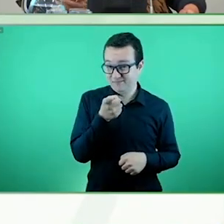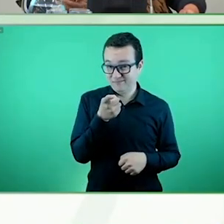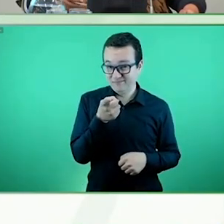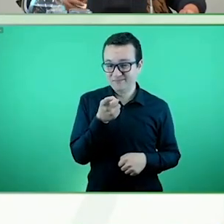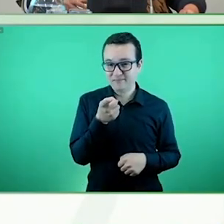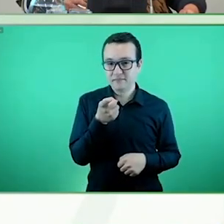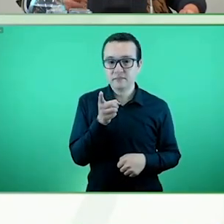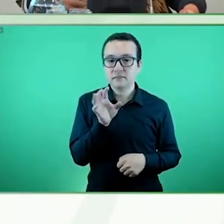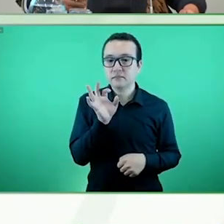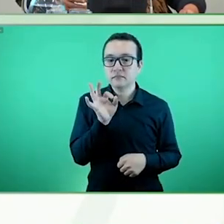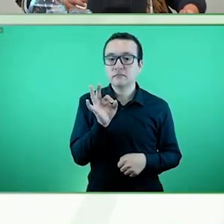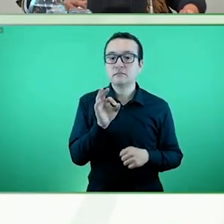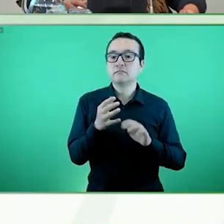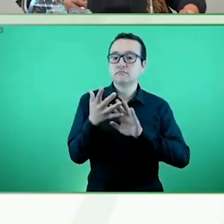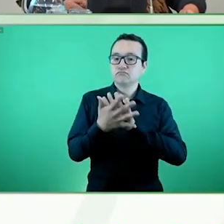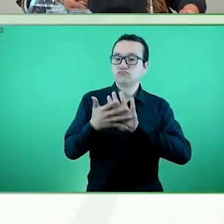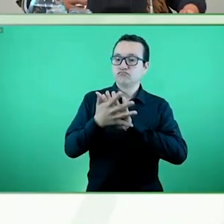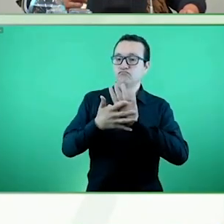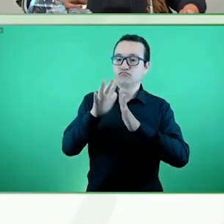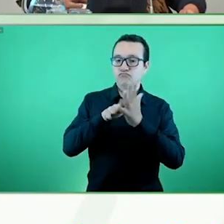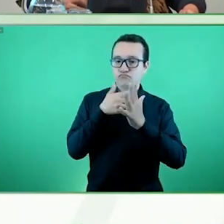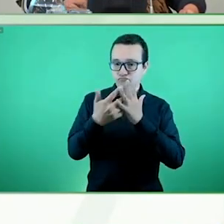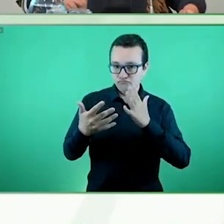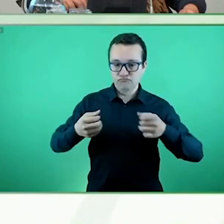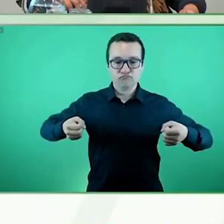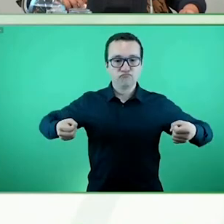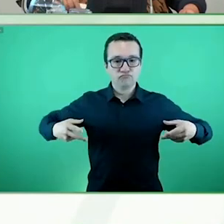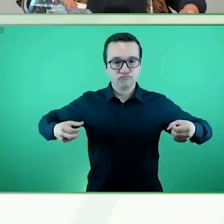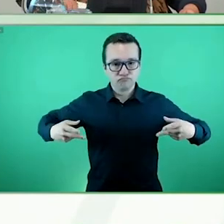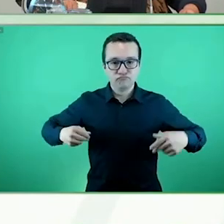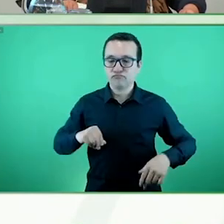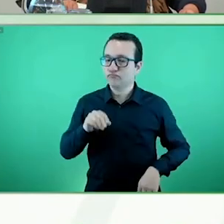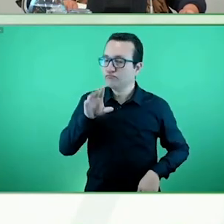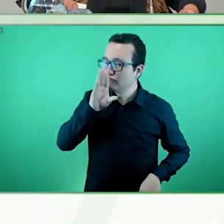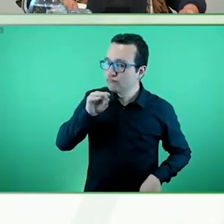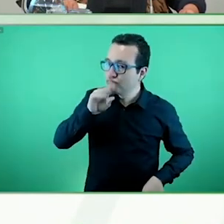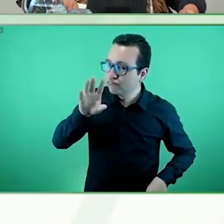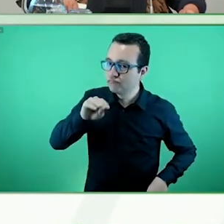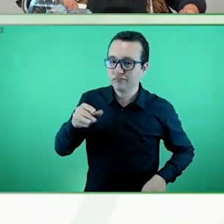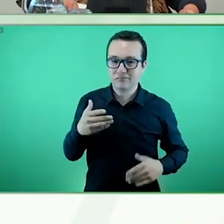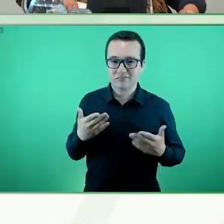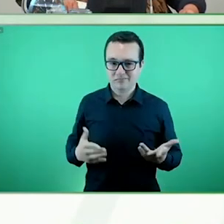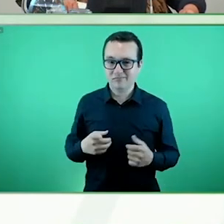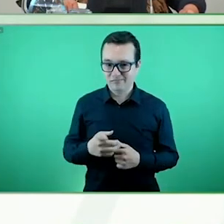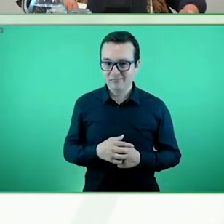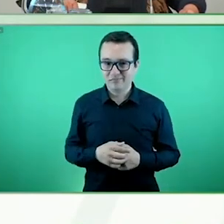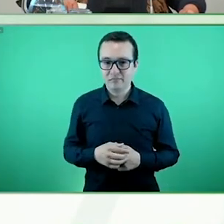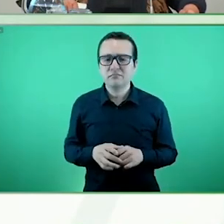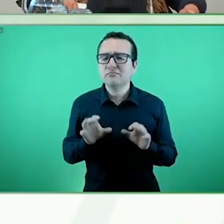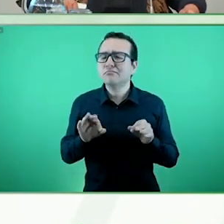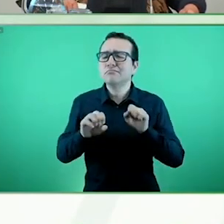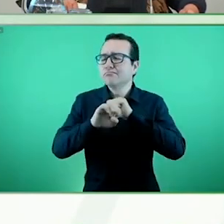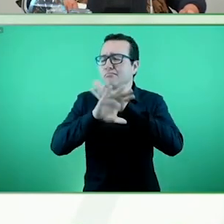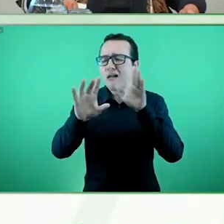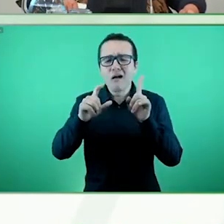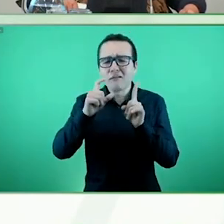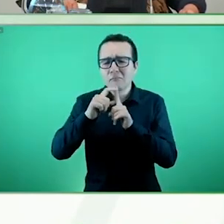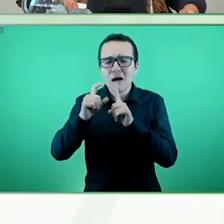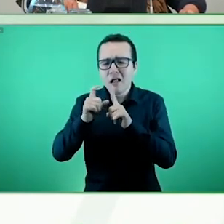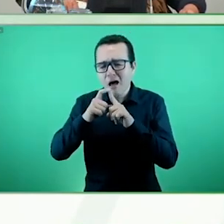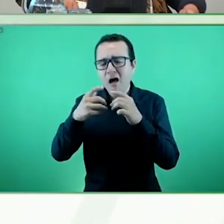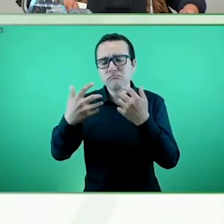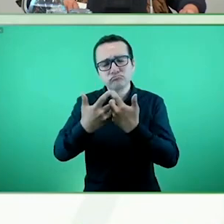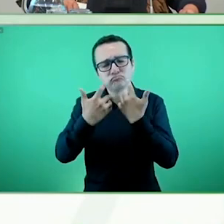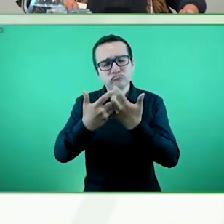lengua de señas, con subtitulado, con narración y en un lenguaje claro. Acá también pueden apreciar en pantalla